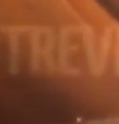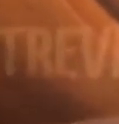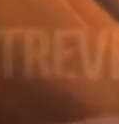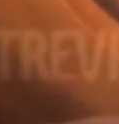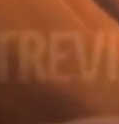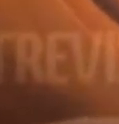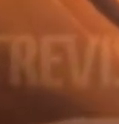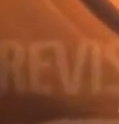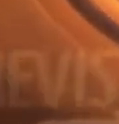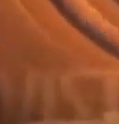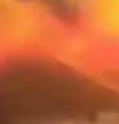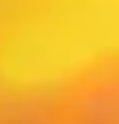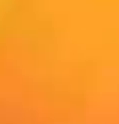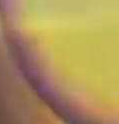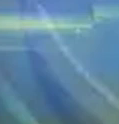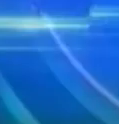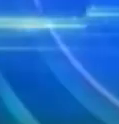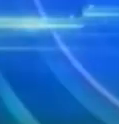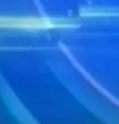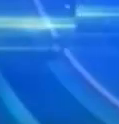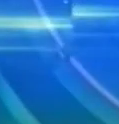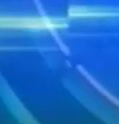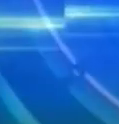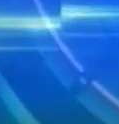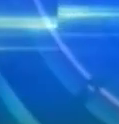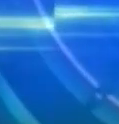Presentamos Entrevista.